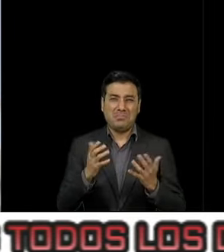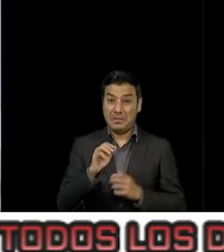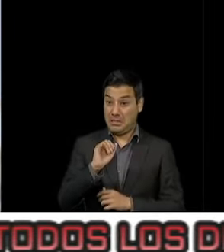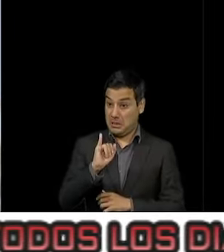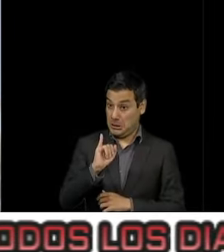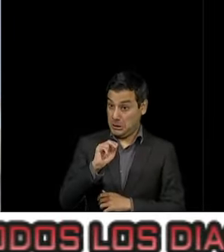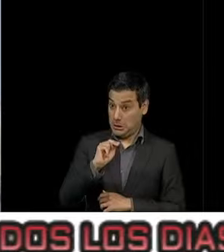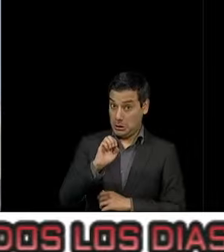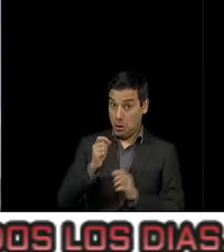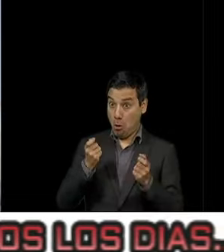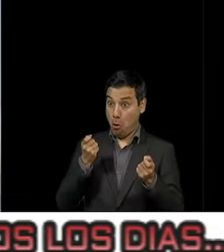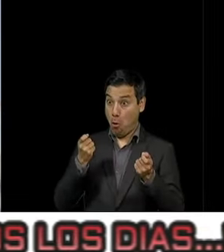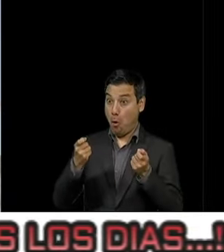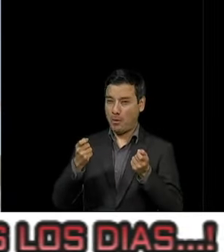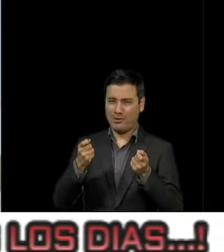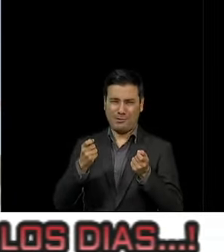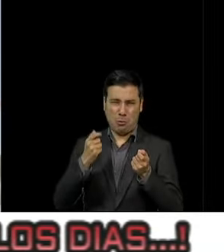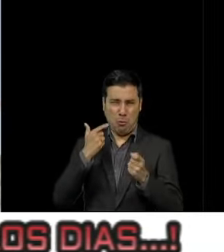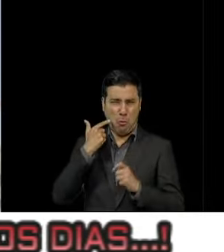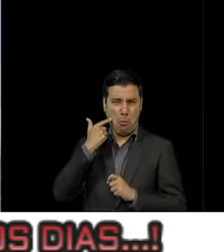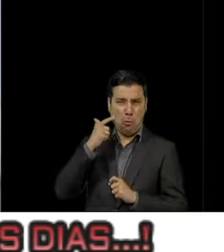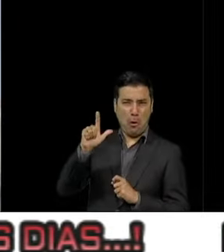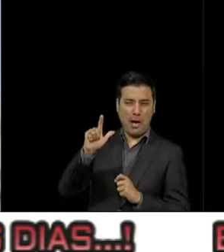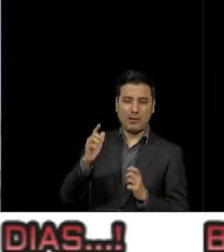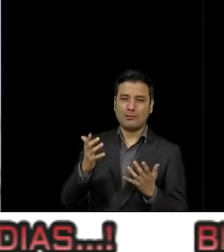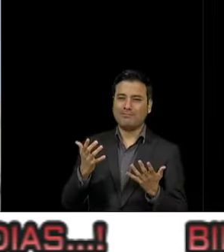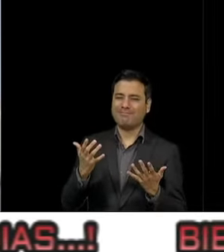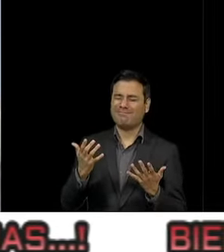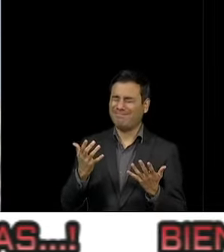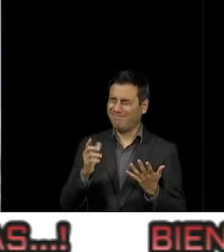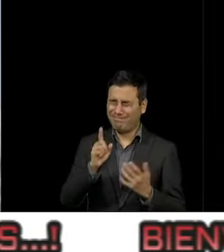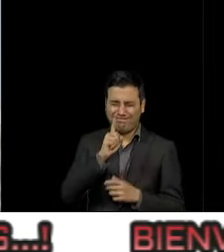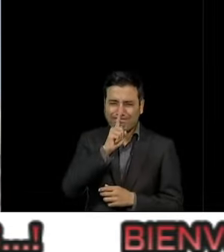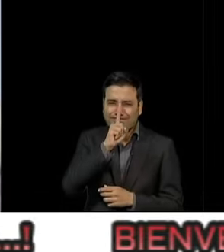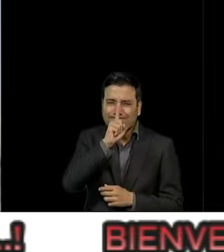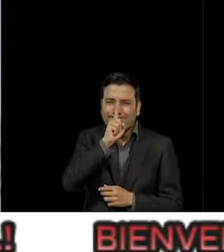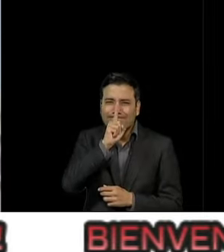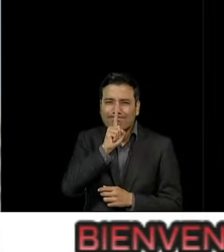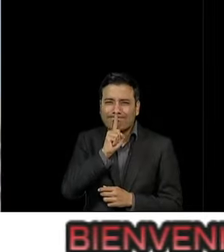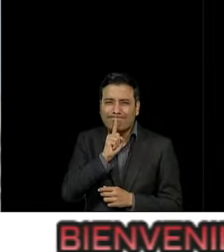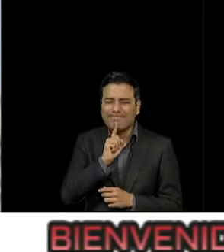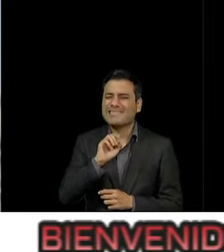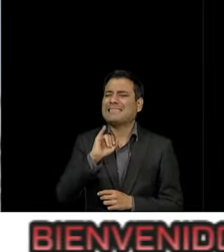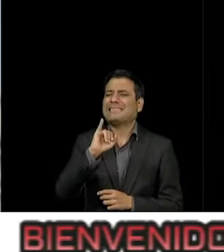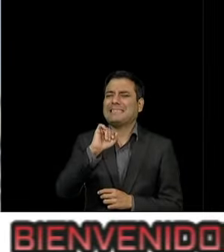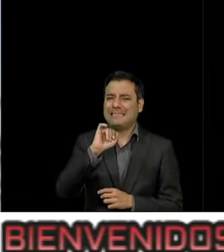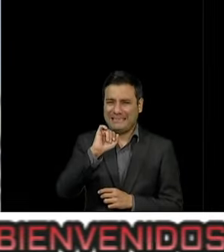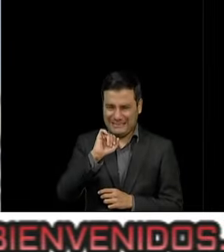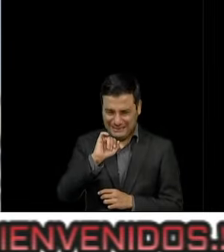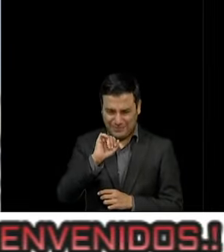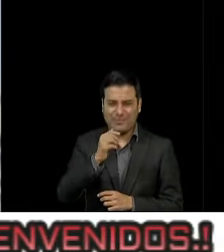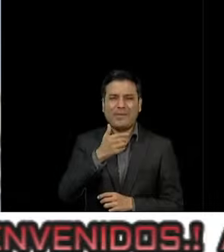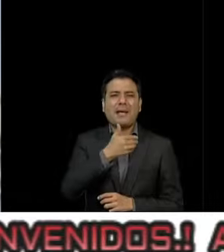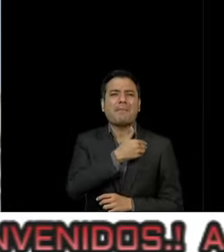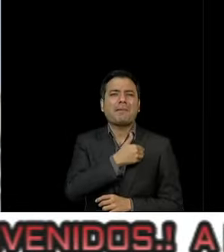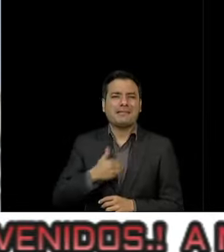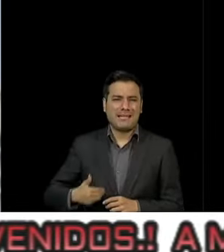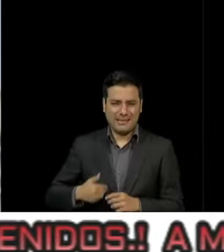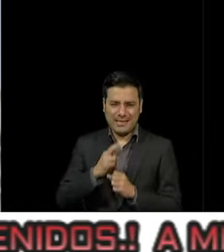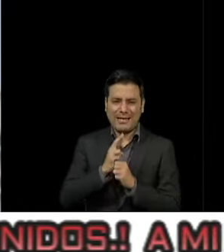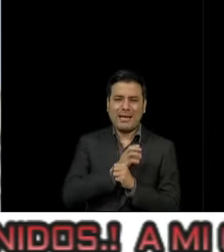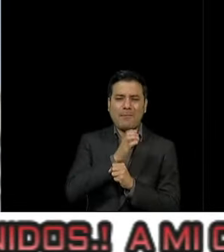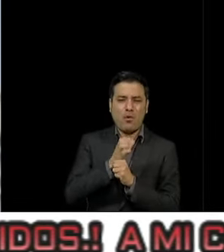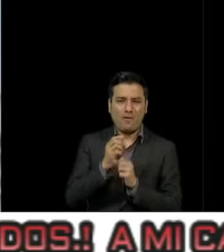árbitro electoral, es claramente una mentira. Hoy, por supuesto, que hay la decisión del presidente de la República y de su